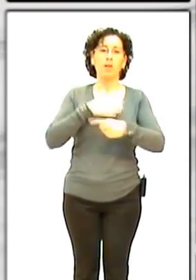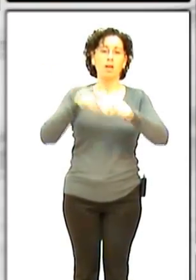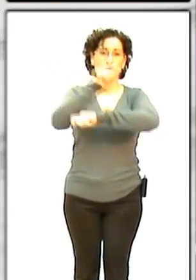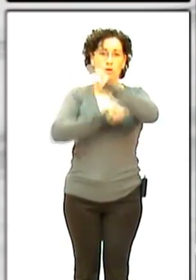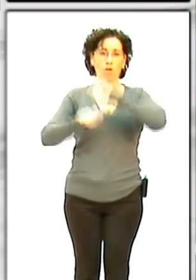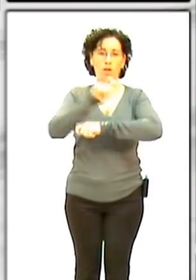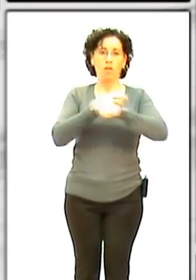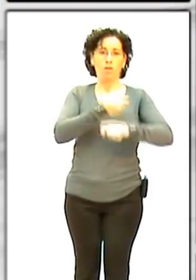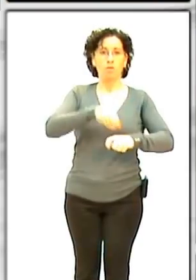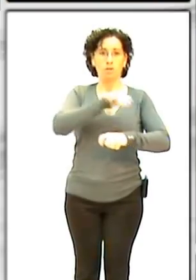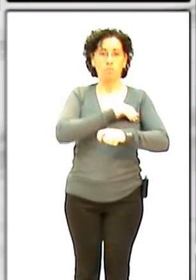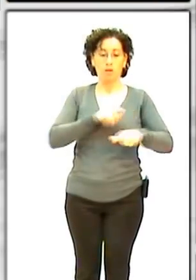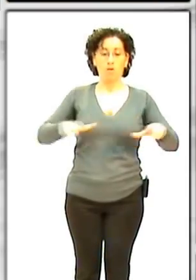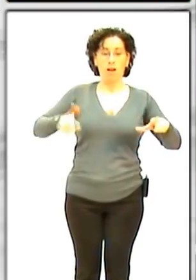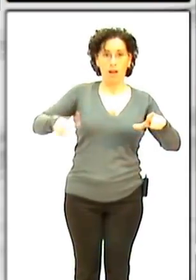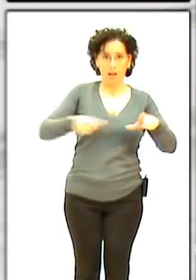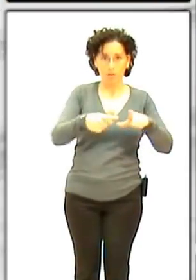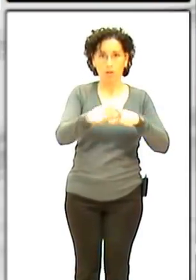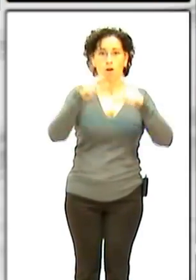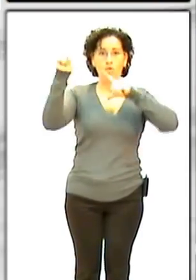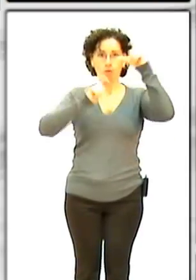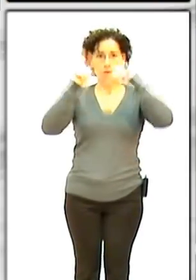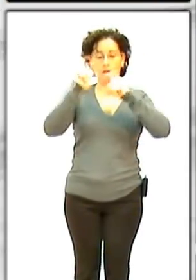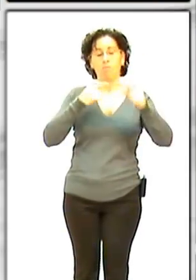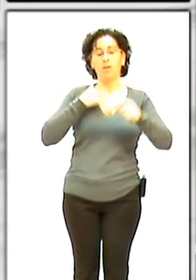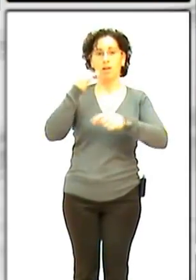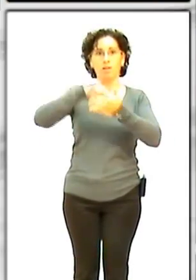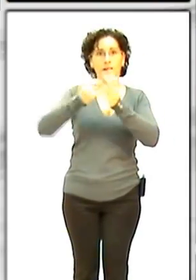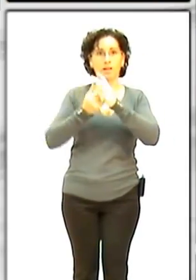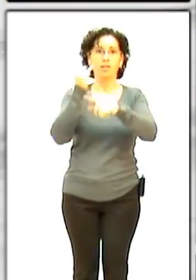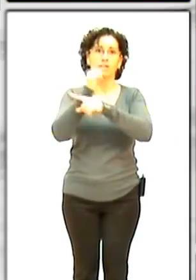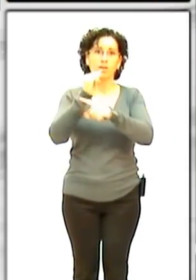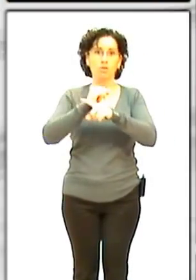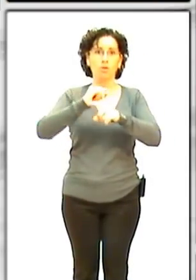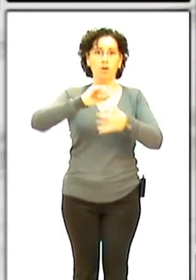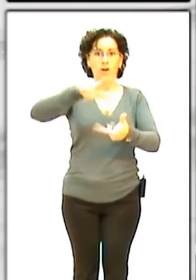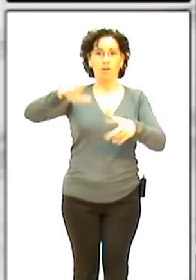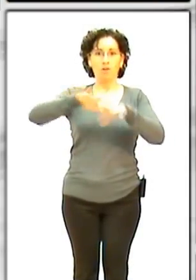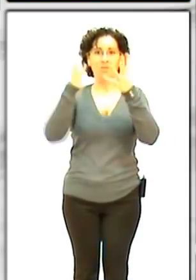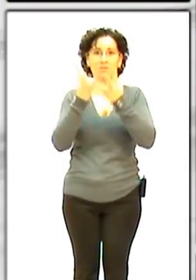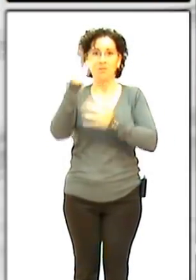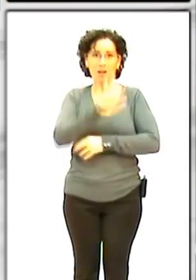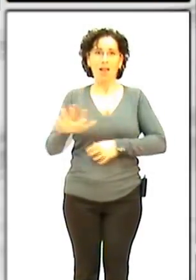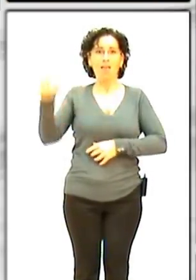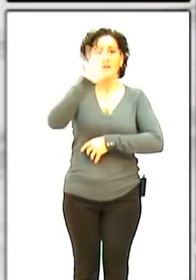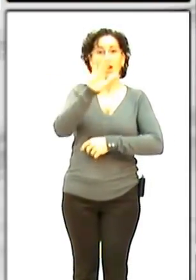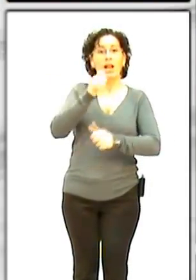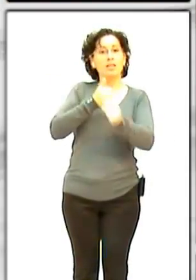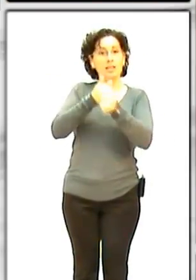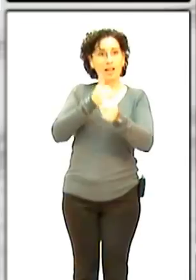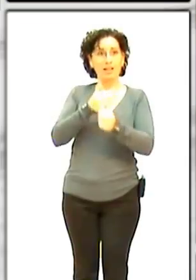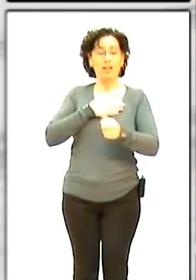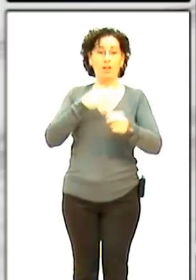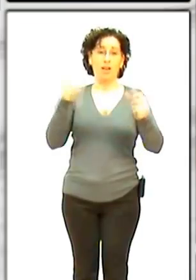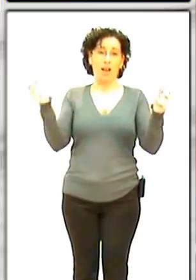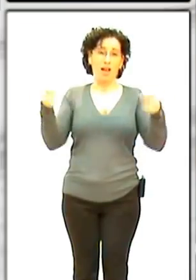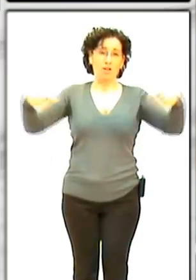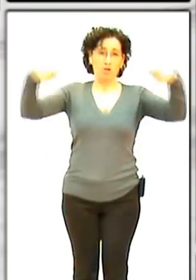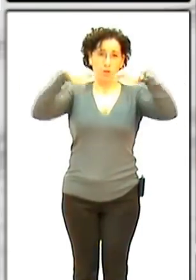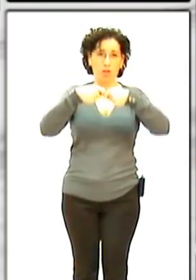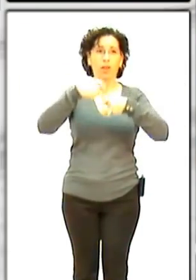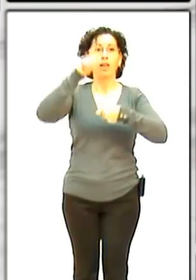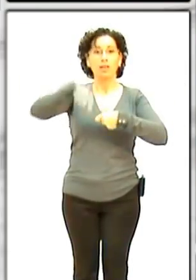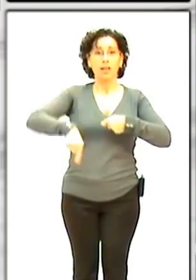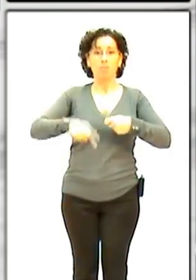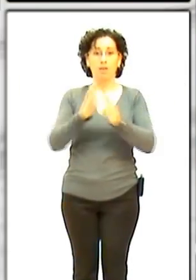Cartografía, Fotogrametría y Teledetección y técnica del Instituto Geográfico Nacional. Secretaria de la Sociedad, representante nacional en las comisiones del